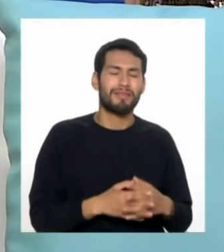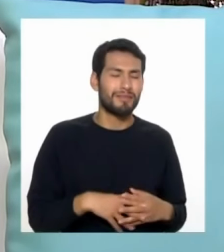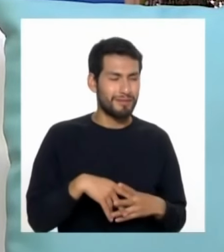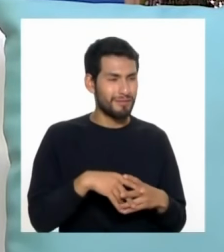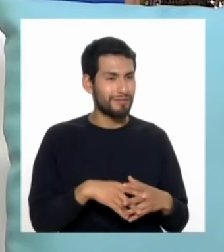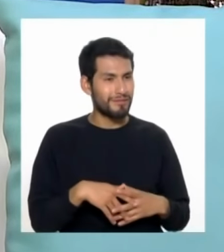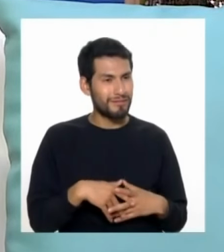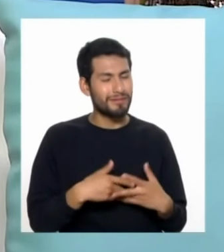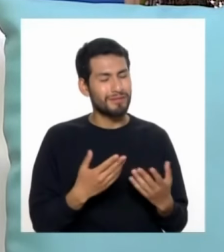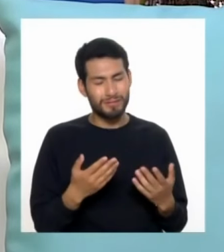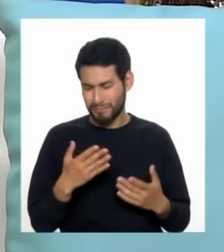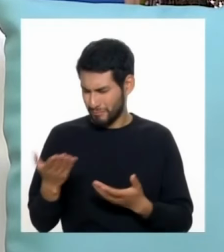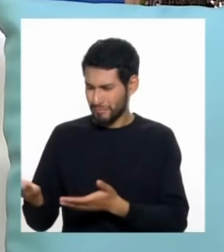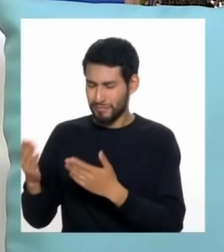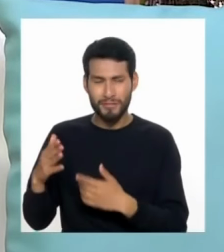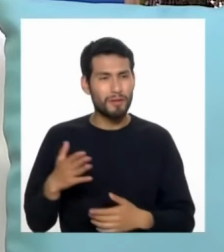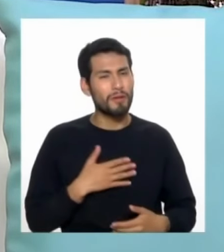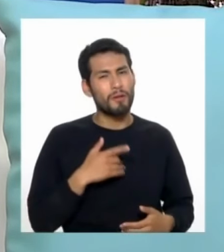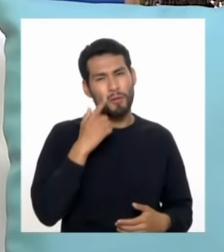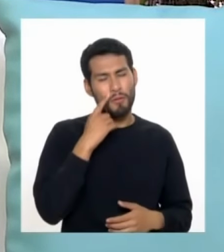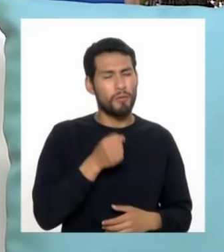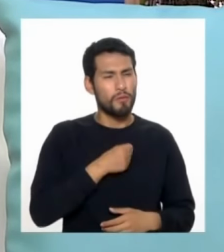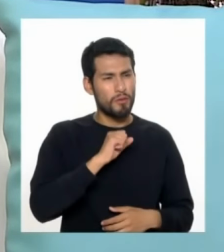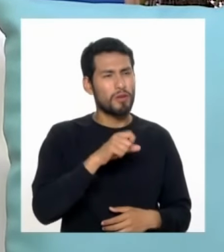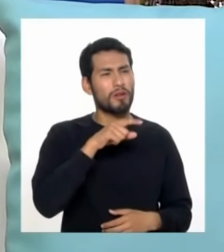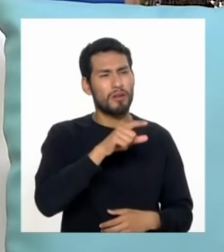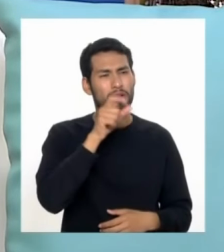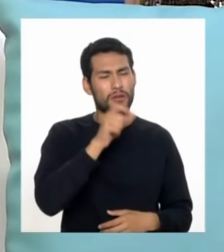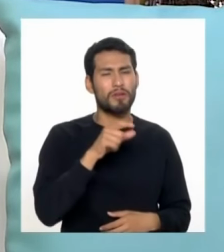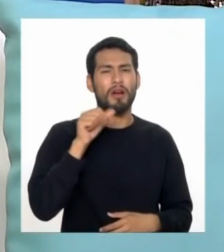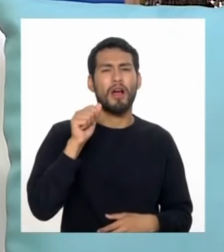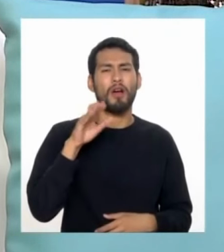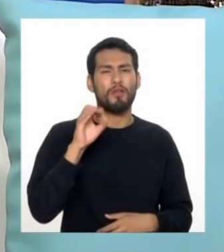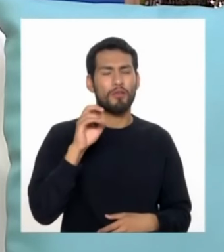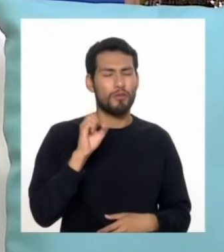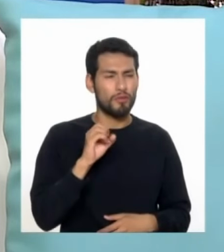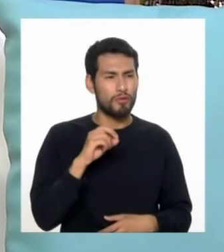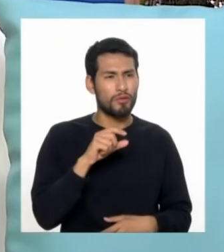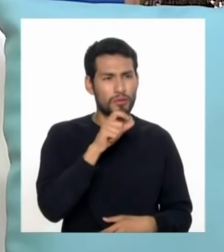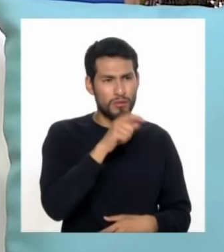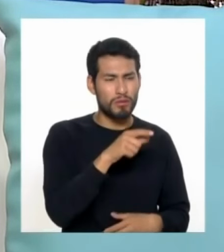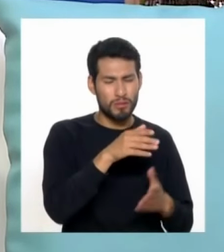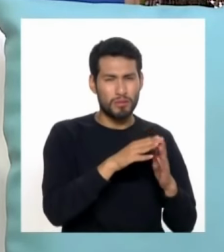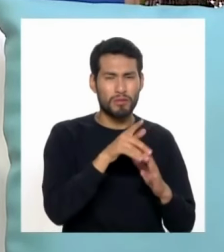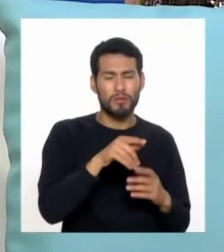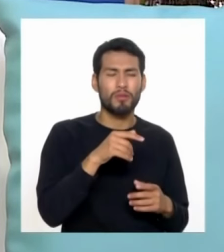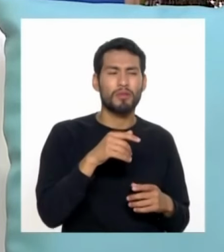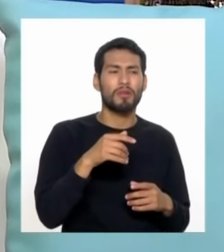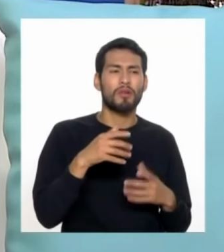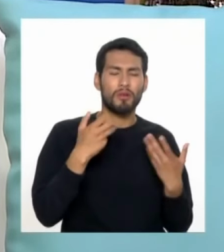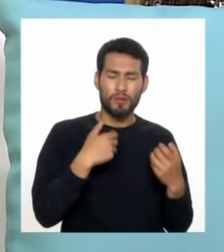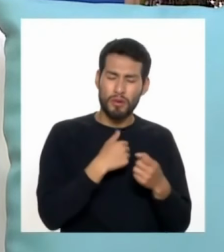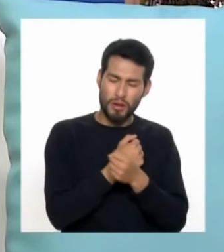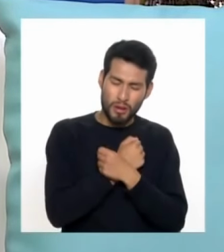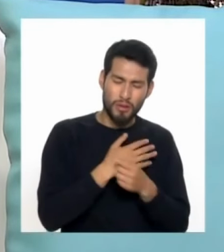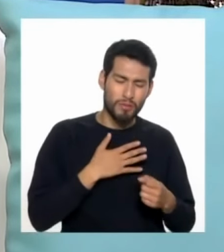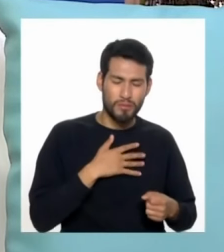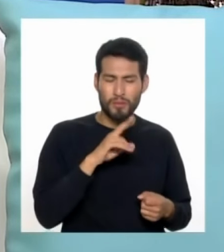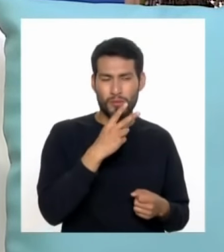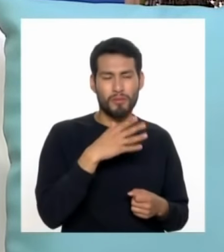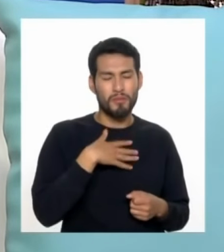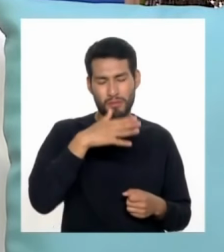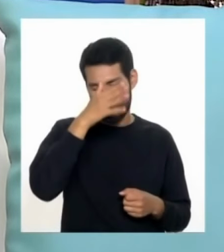hogar, a mi suegro, Alfonso Rivera Morales, el día de hoy está cumpliendo 91 años, mi viejo. Lo quiero mucho, es mi segundo